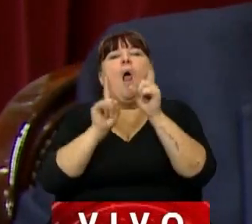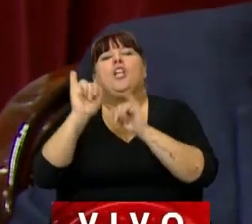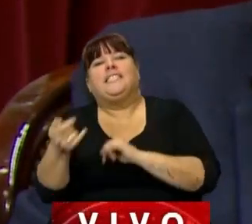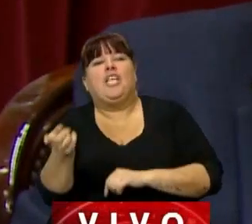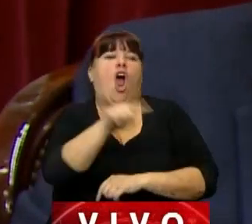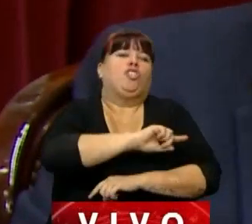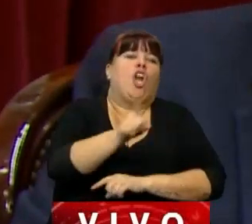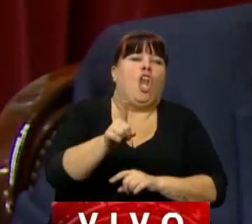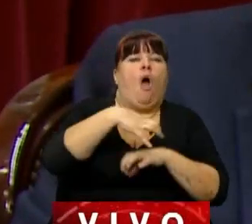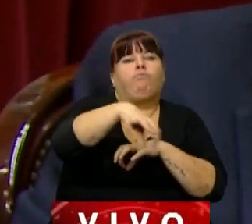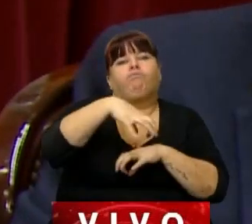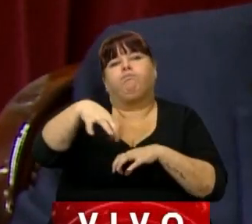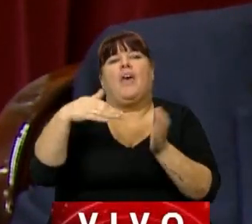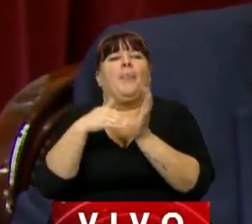sectores.